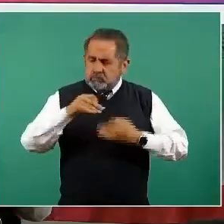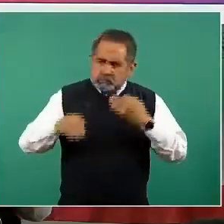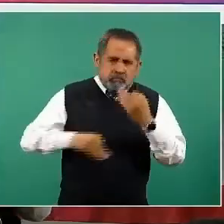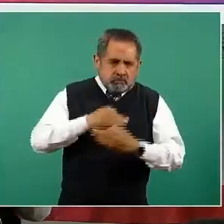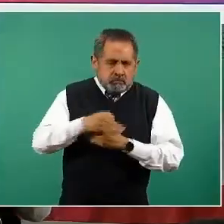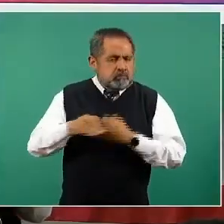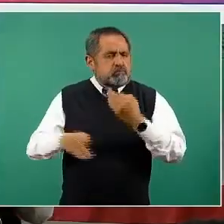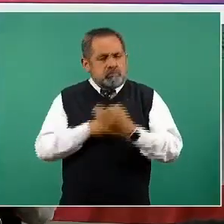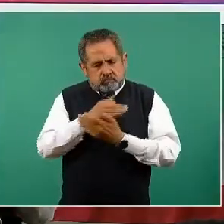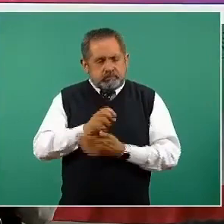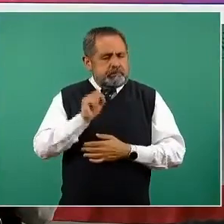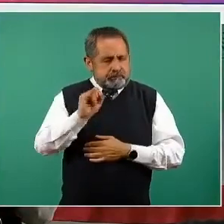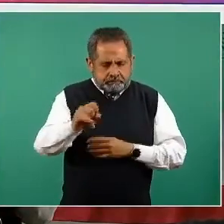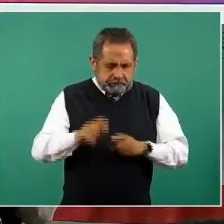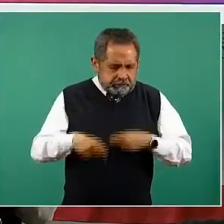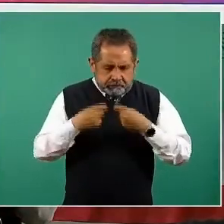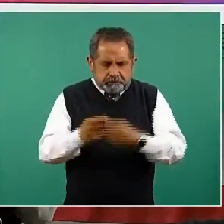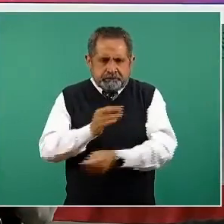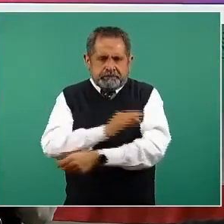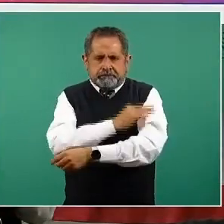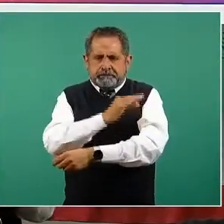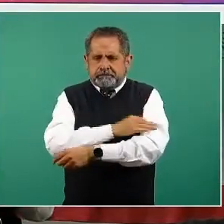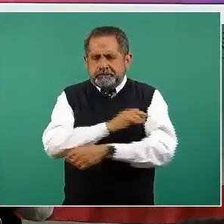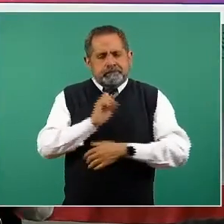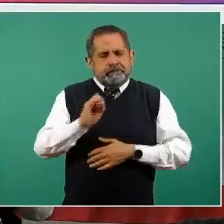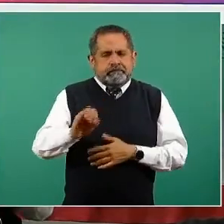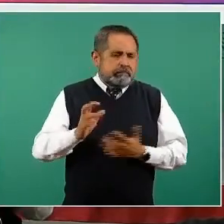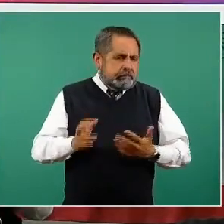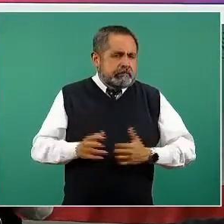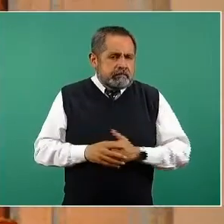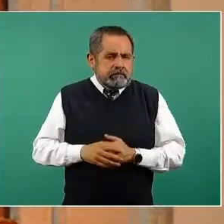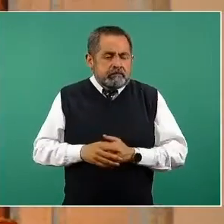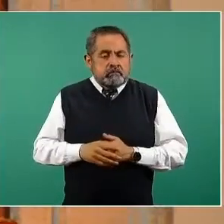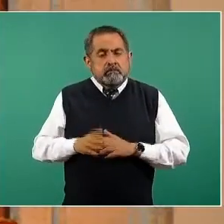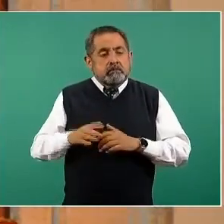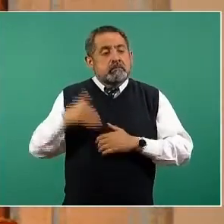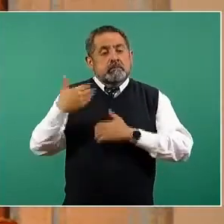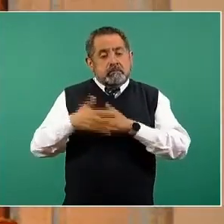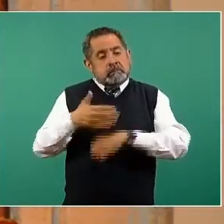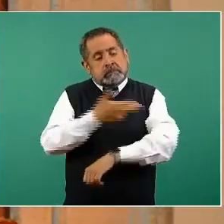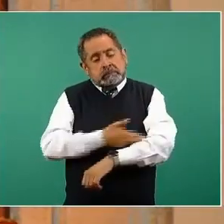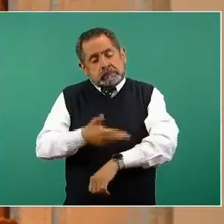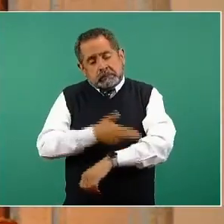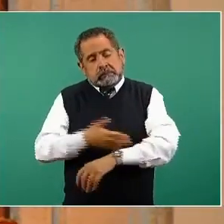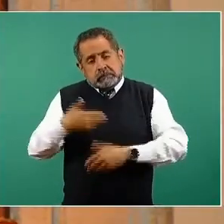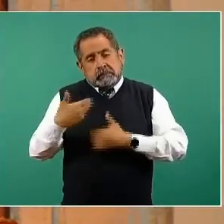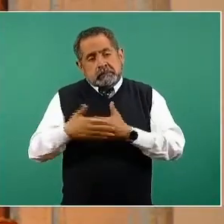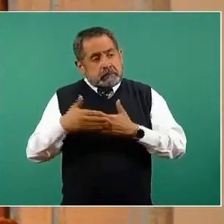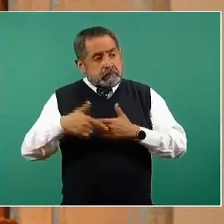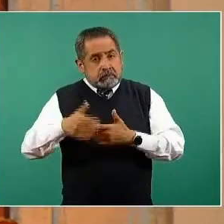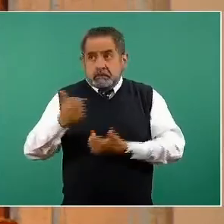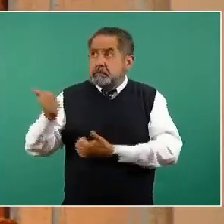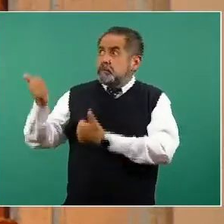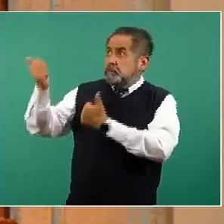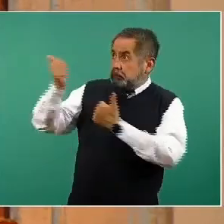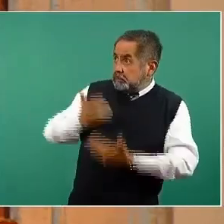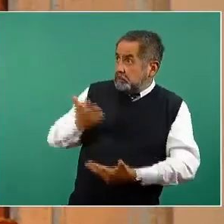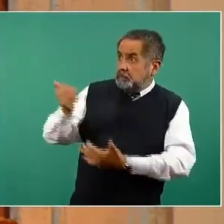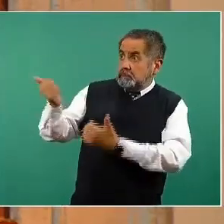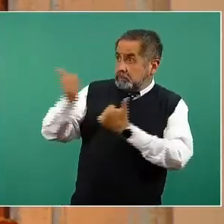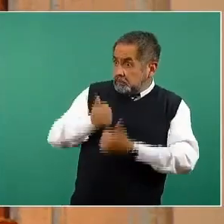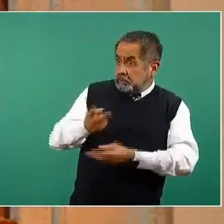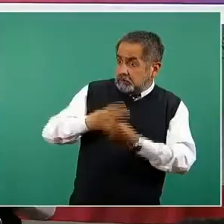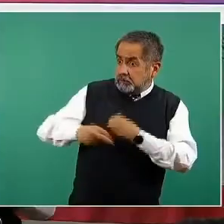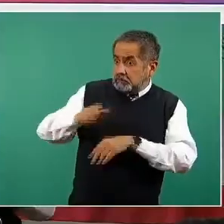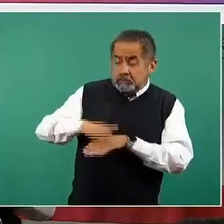en su momento vamos a ser vacunados, y que en la medida que en siguientes semanas y meses continúen llegando los embarques, y que